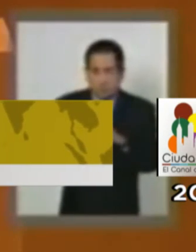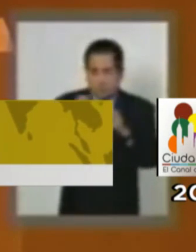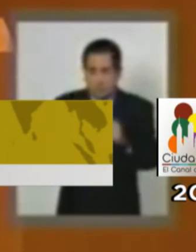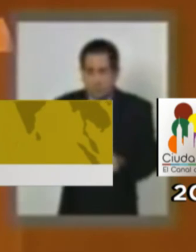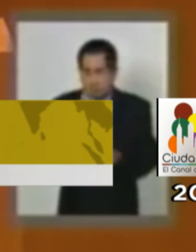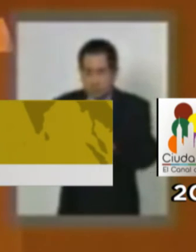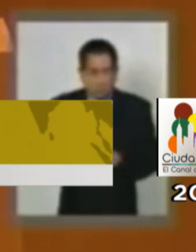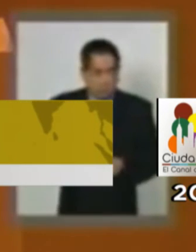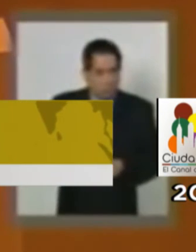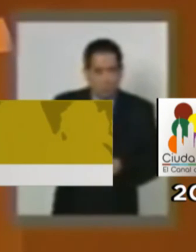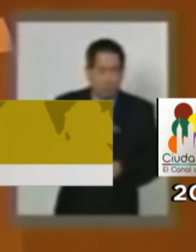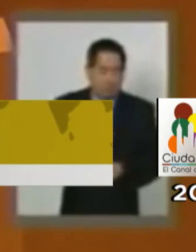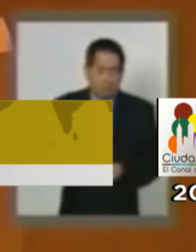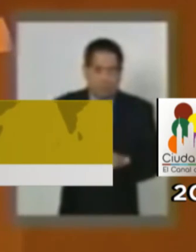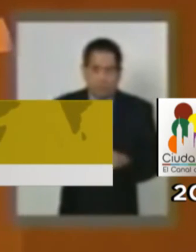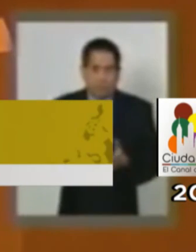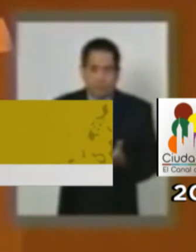seguridad pública.